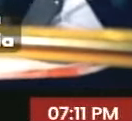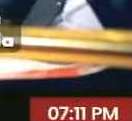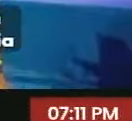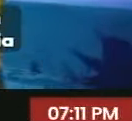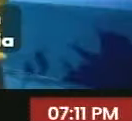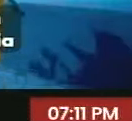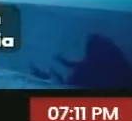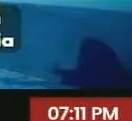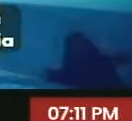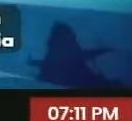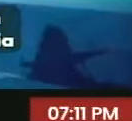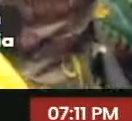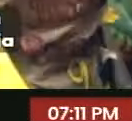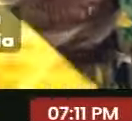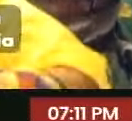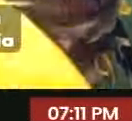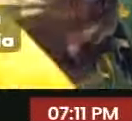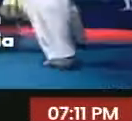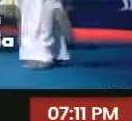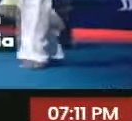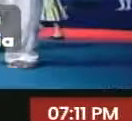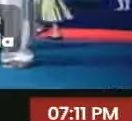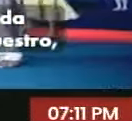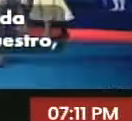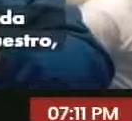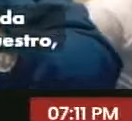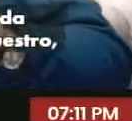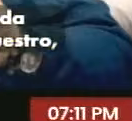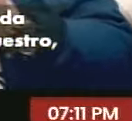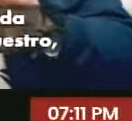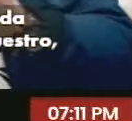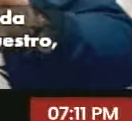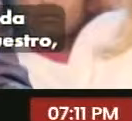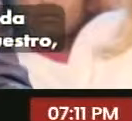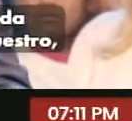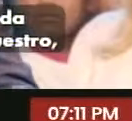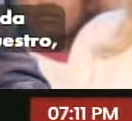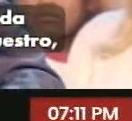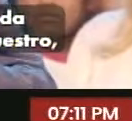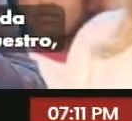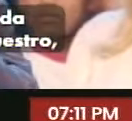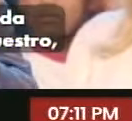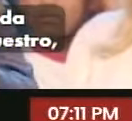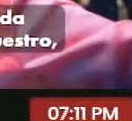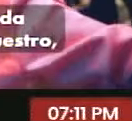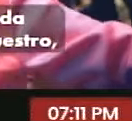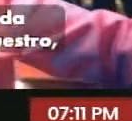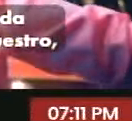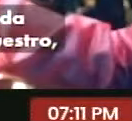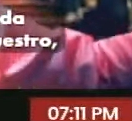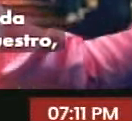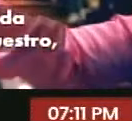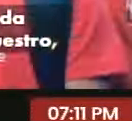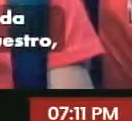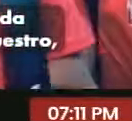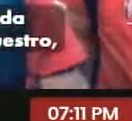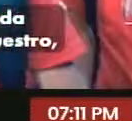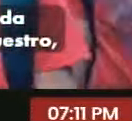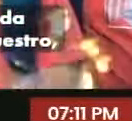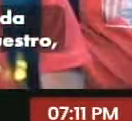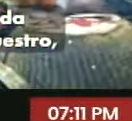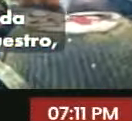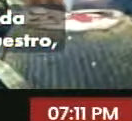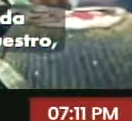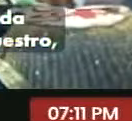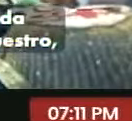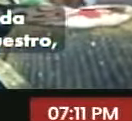nacido de la autocrítica necesaria y que ha nacido de la esperanza renovada para